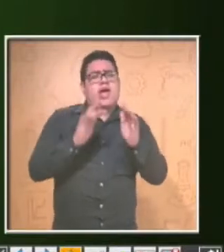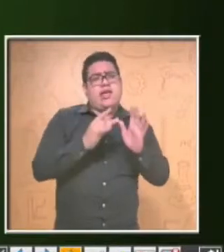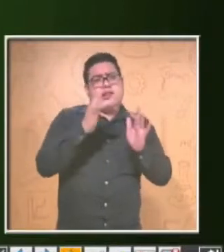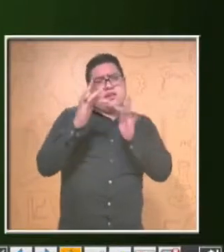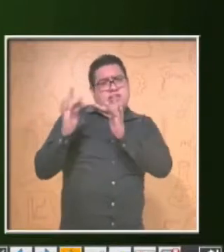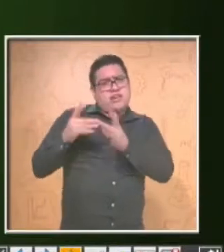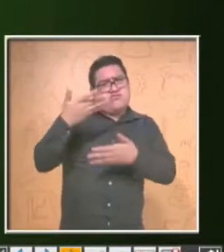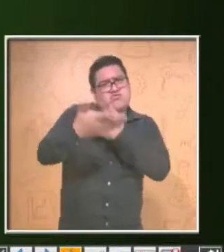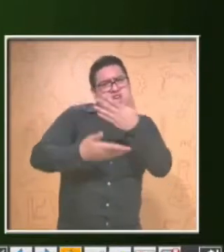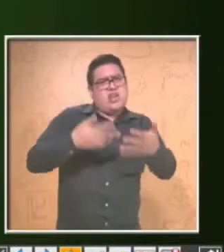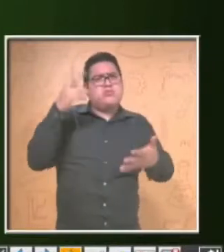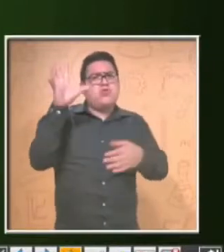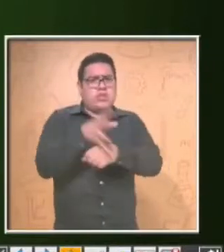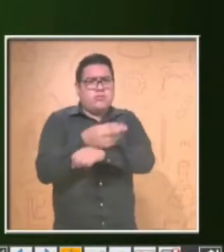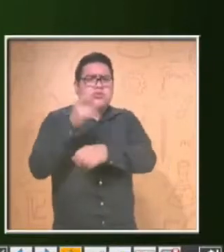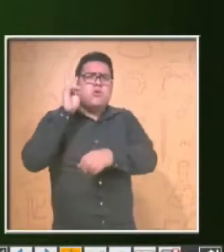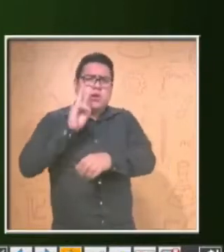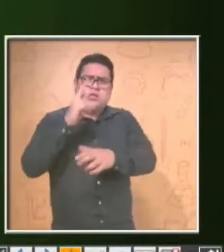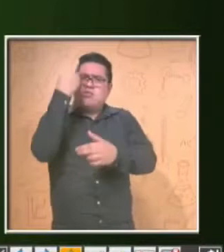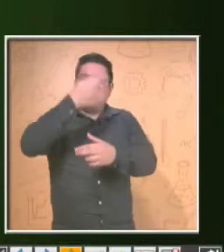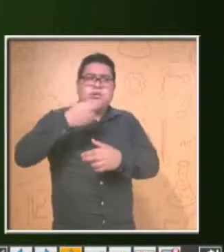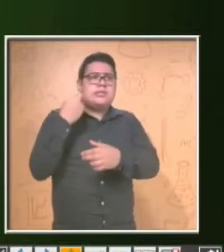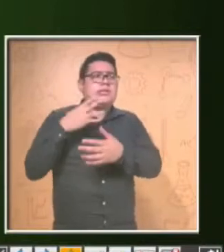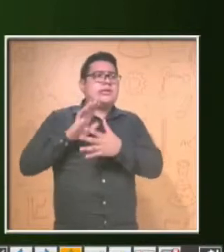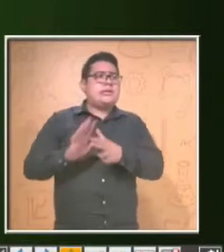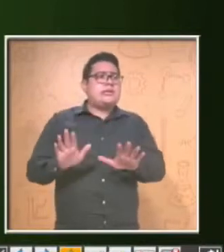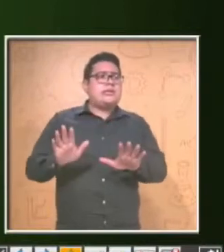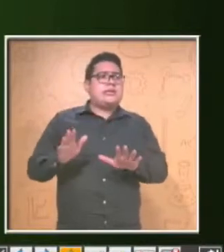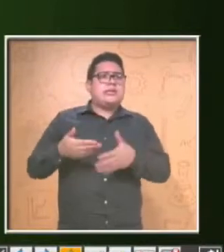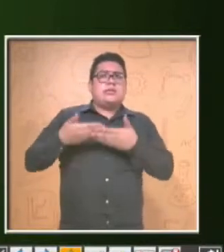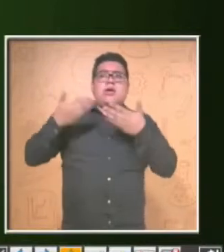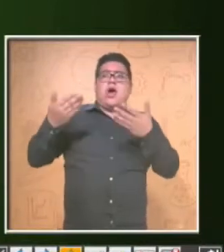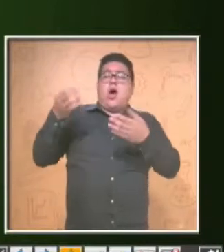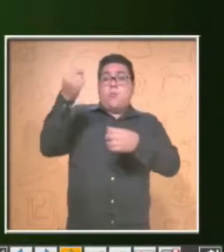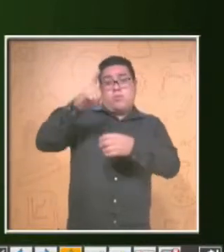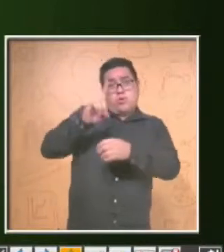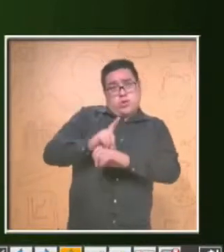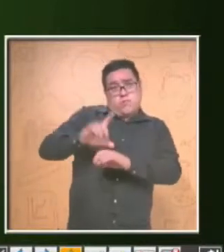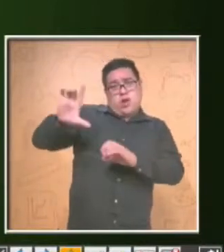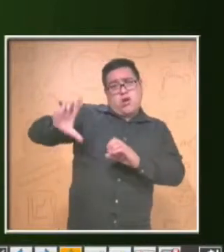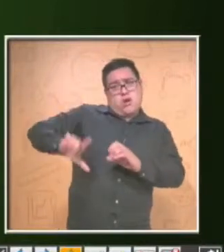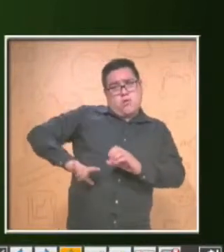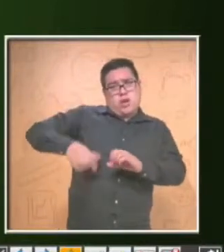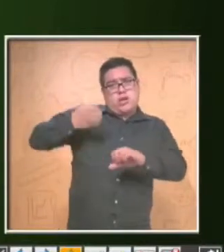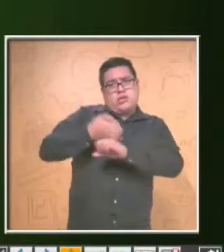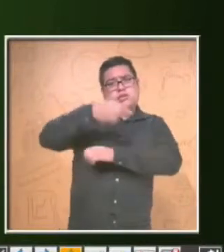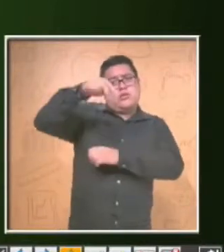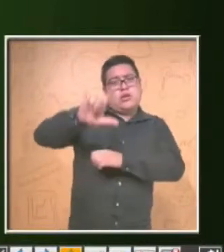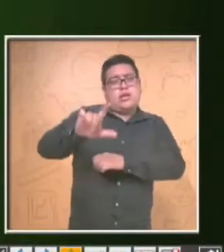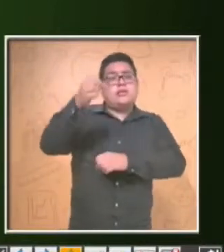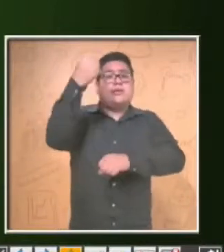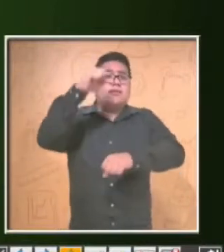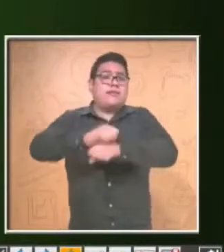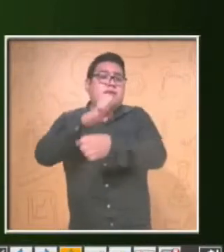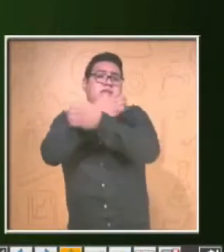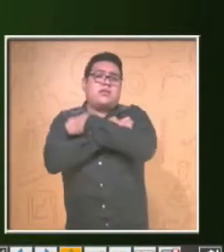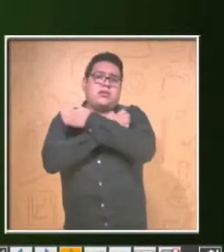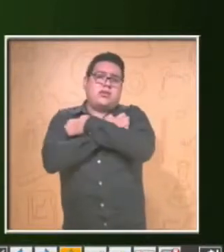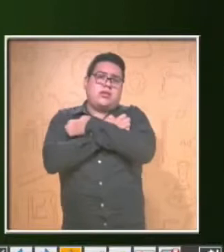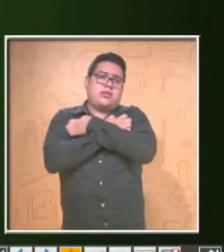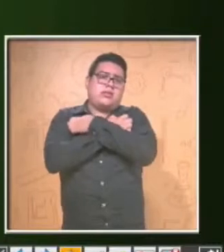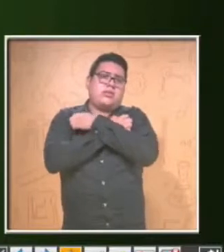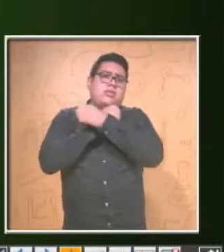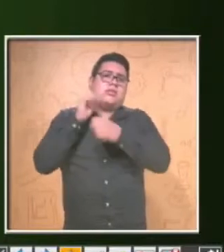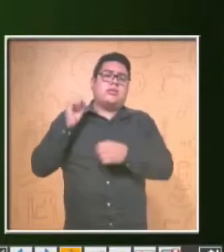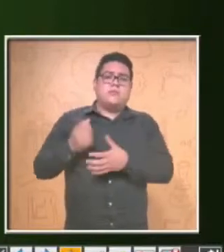te presento. Esta oportunidad ofrecida por el Gobierno del Estado y la Secretaría de Educación, instrumentada por